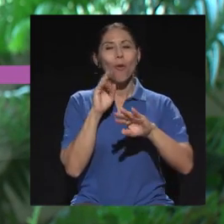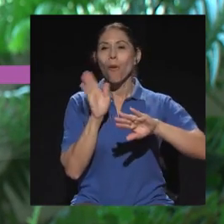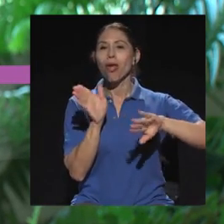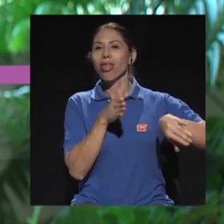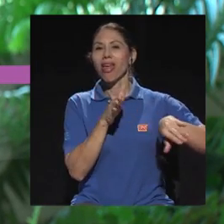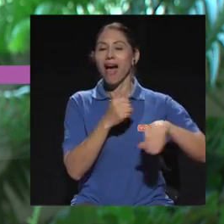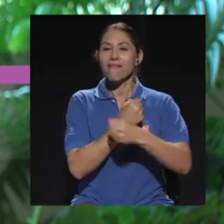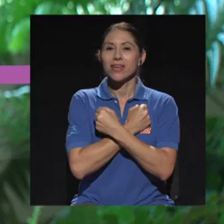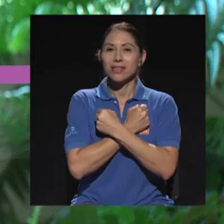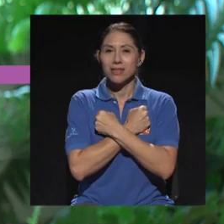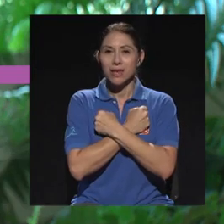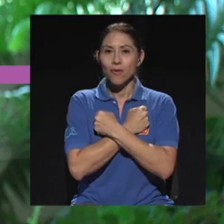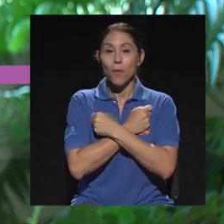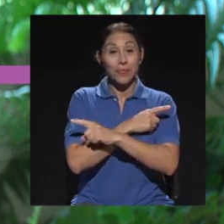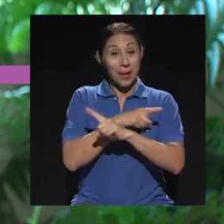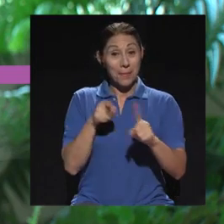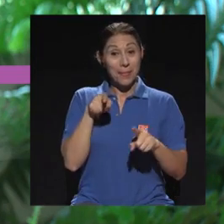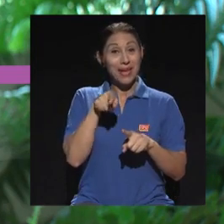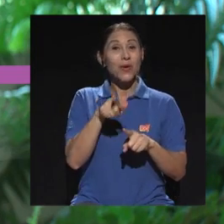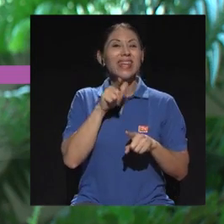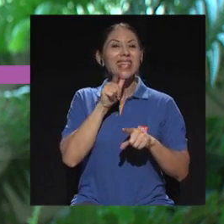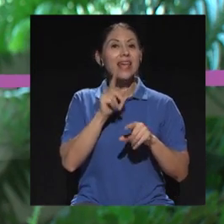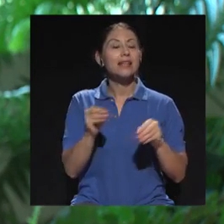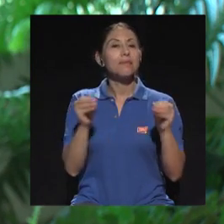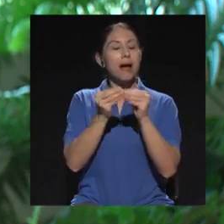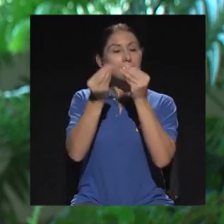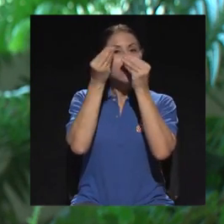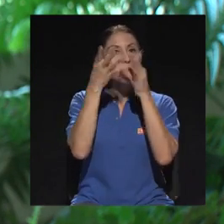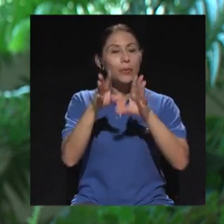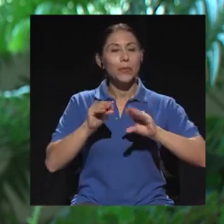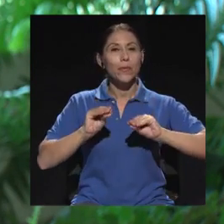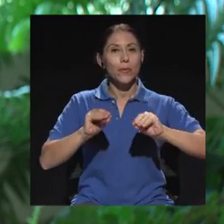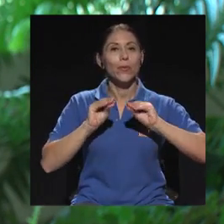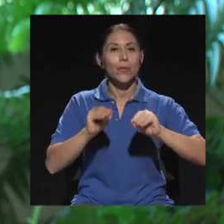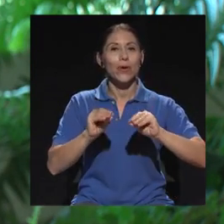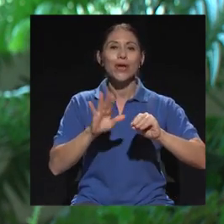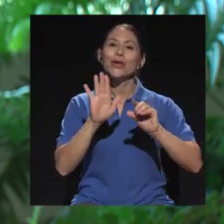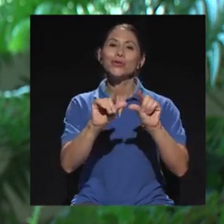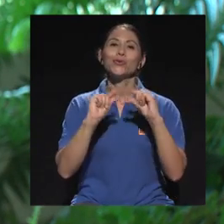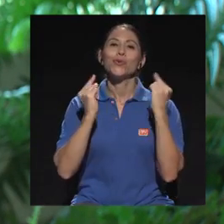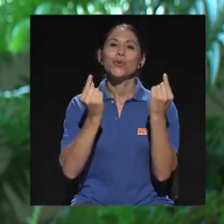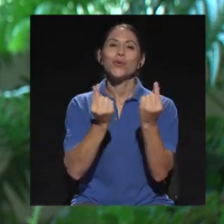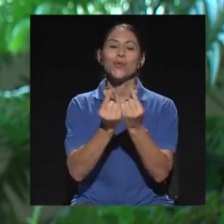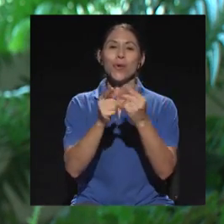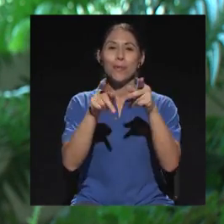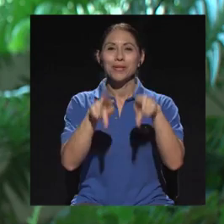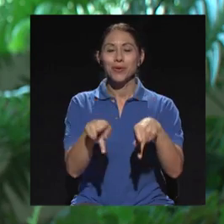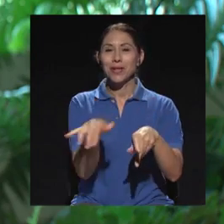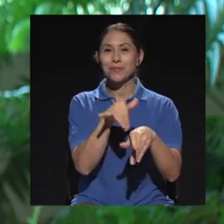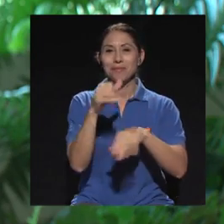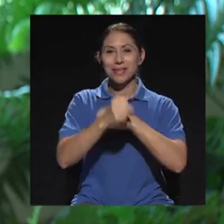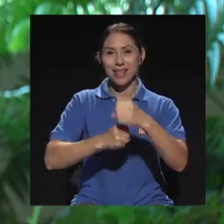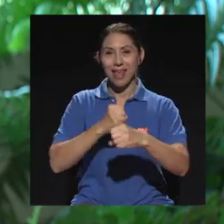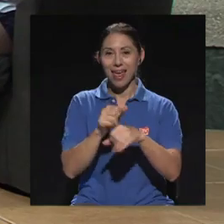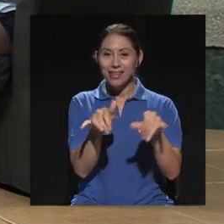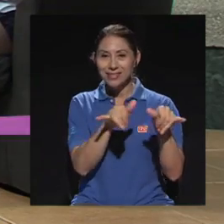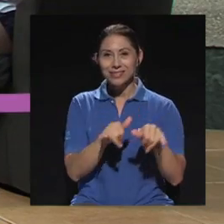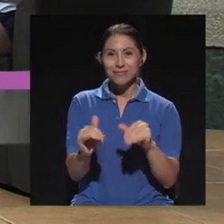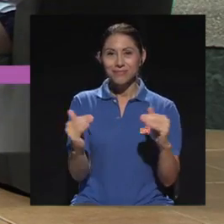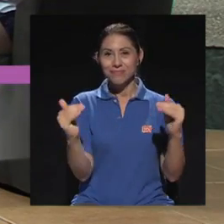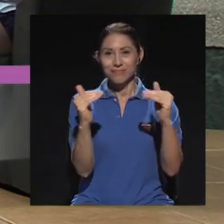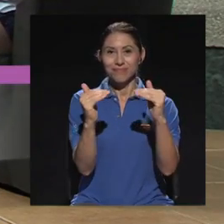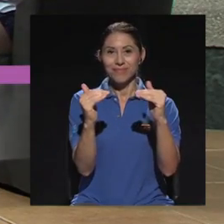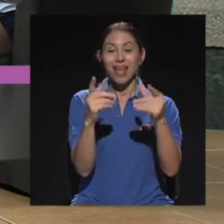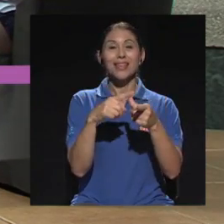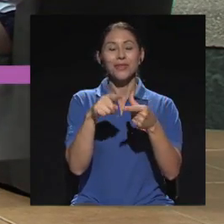Quienes más nos forman en ese sentido o forman a los adolescentes son su grupo de pares, ¿verdad? Entonces ahí es